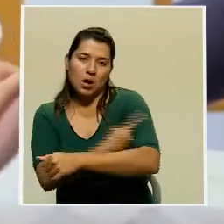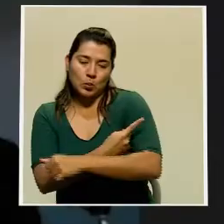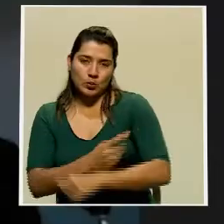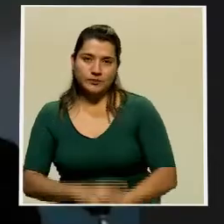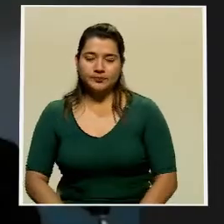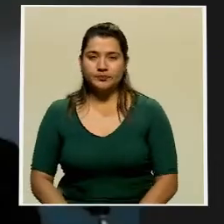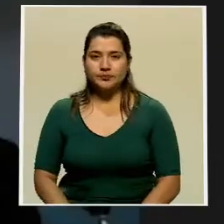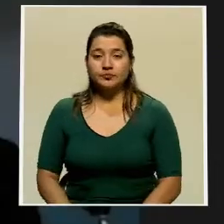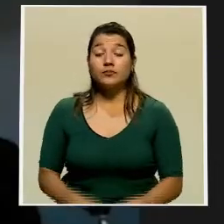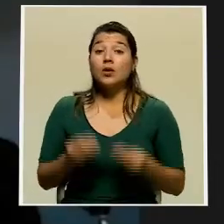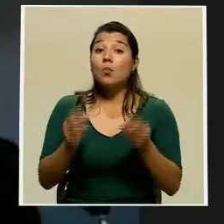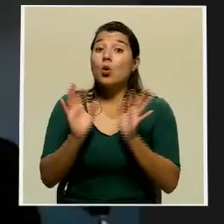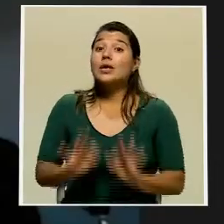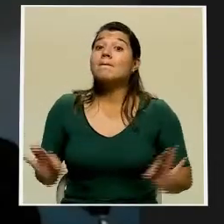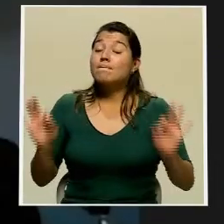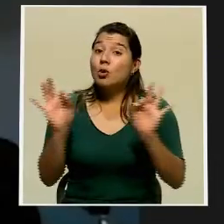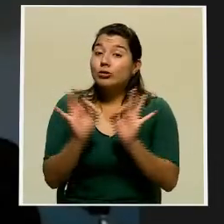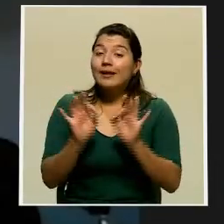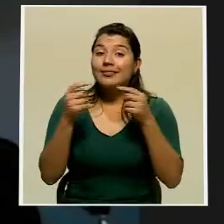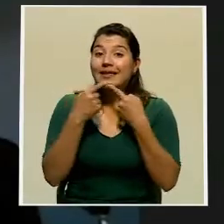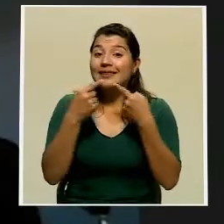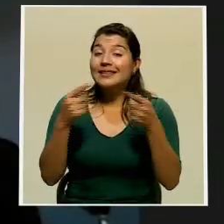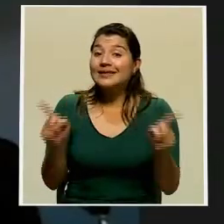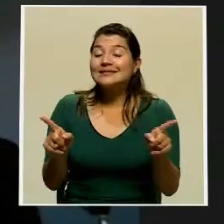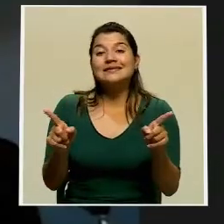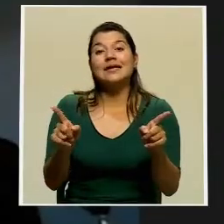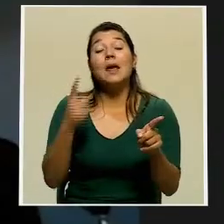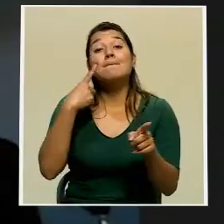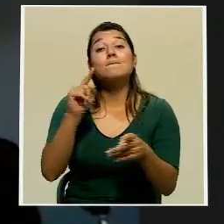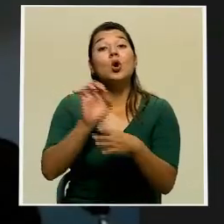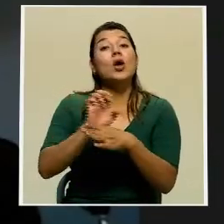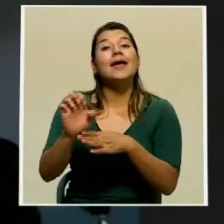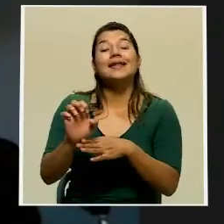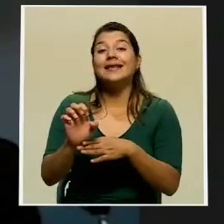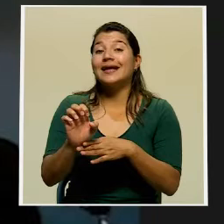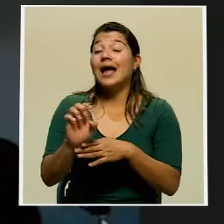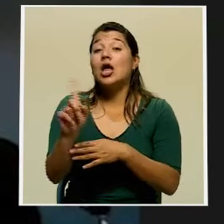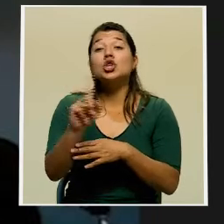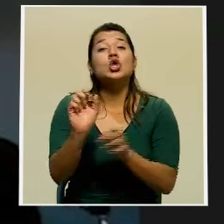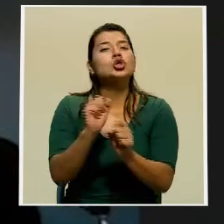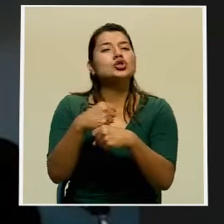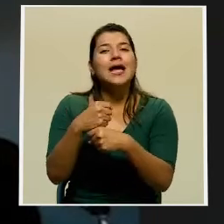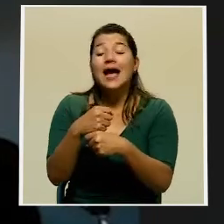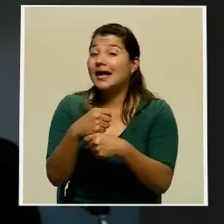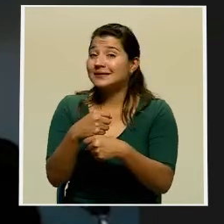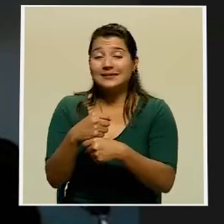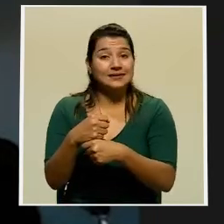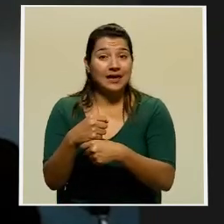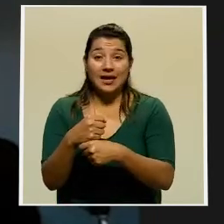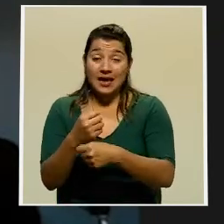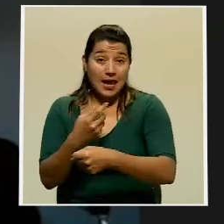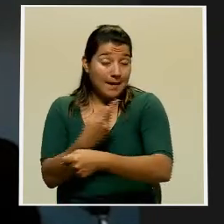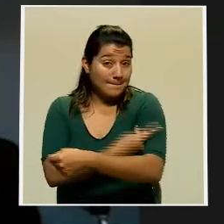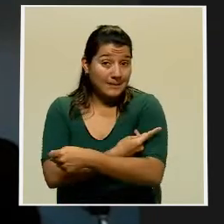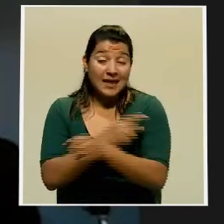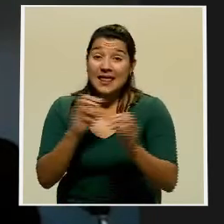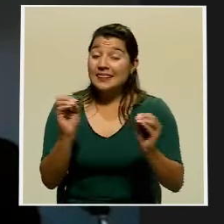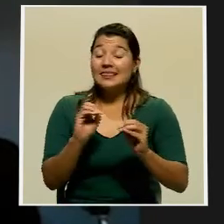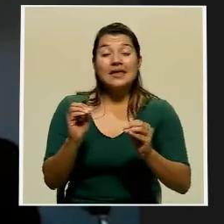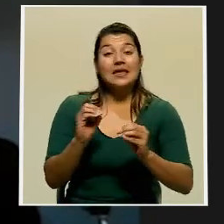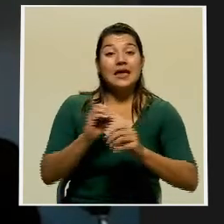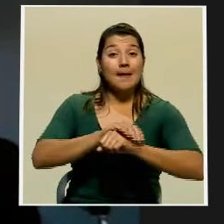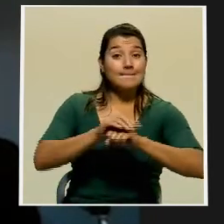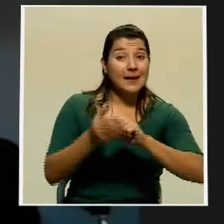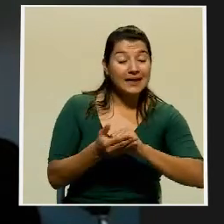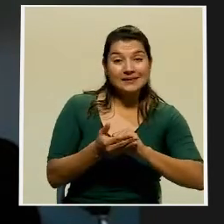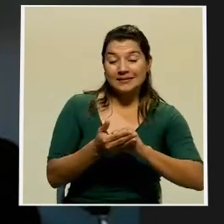embarazadas. Es importante mencionar, por cuestiones éticas, no se realizan este tipo de estudios ni en embarazadas ni en mujeres en periodo de lactancia,